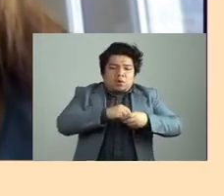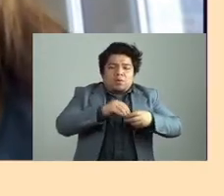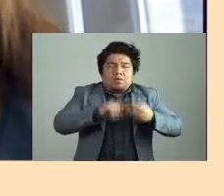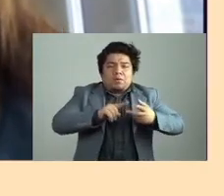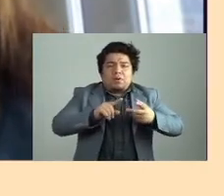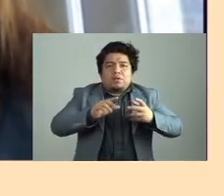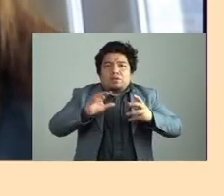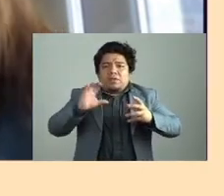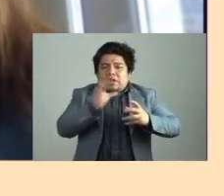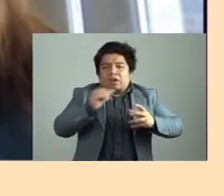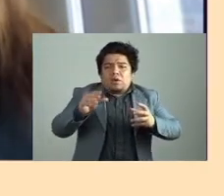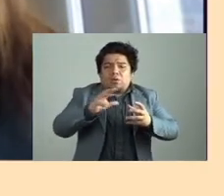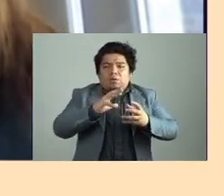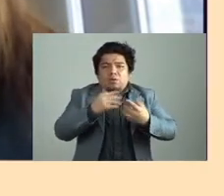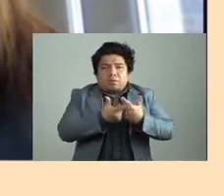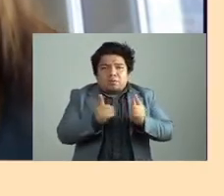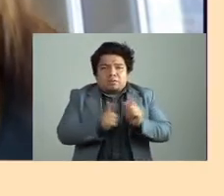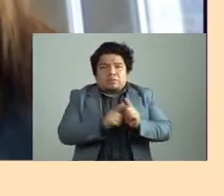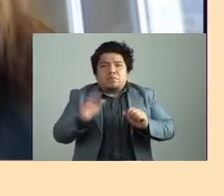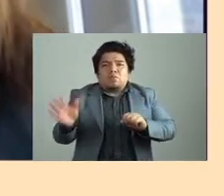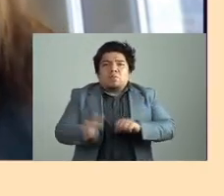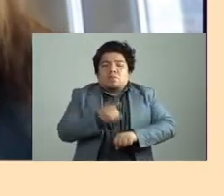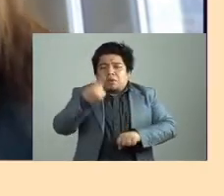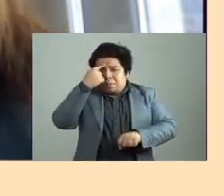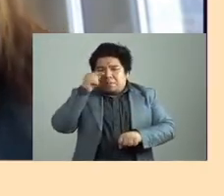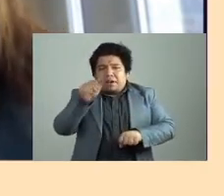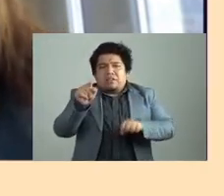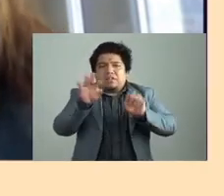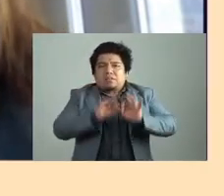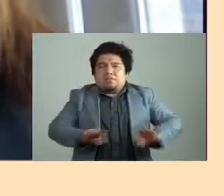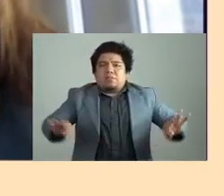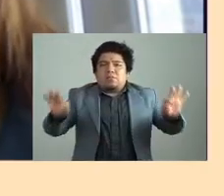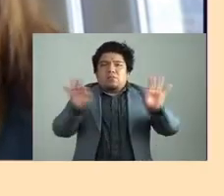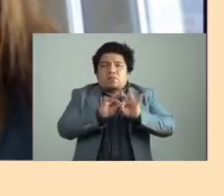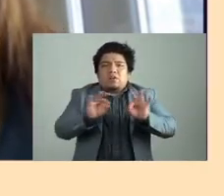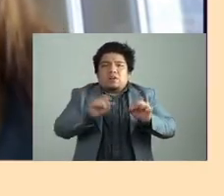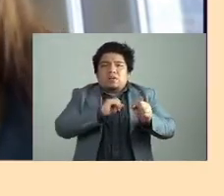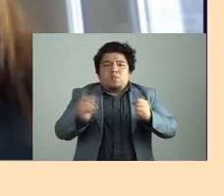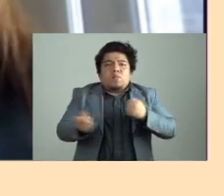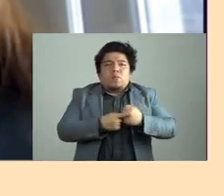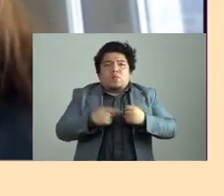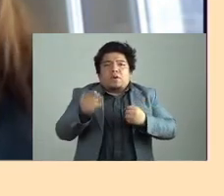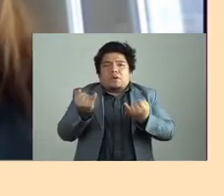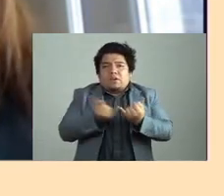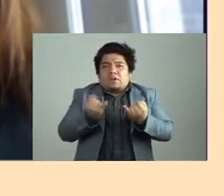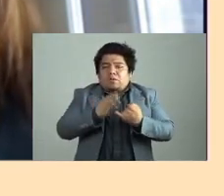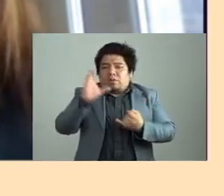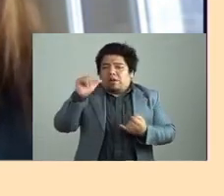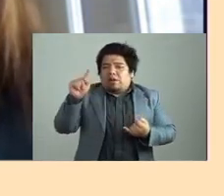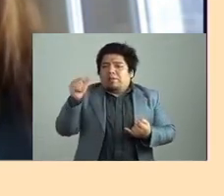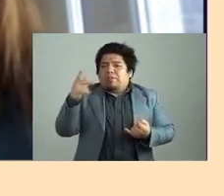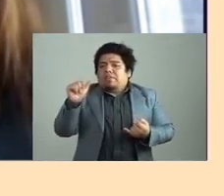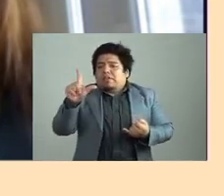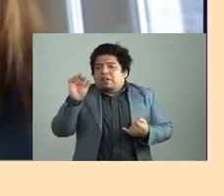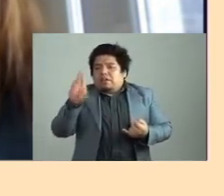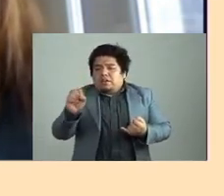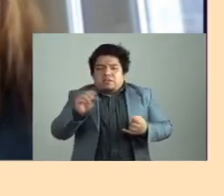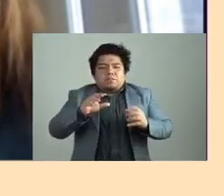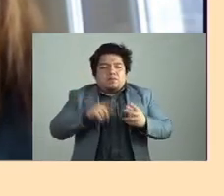comunes porque resultó tan relevante para entender el funcionamiento del capitalismo y también su estadio actual